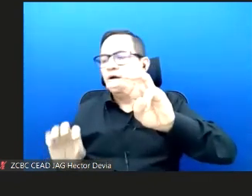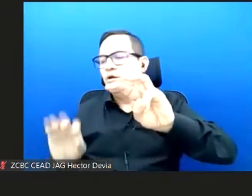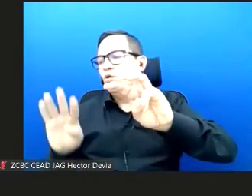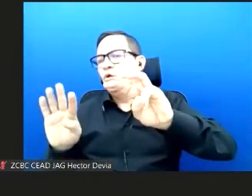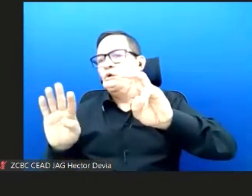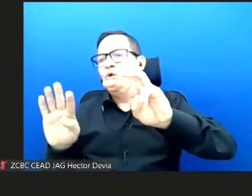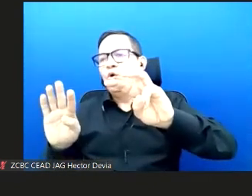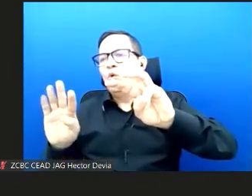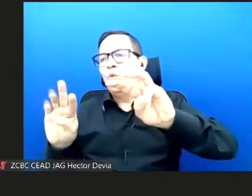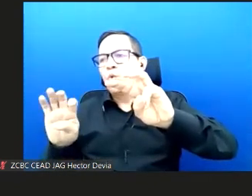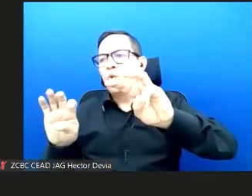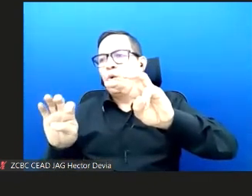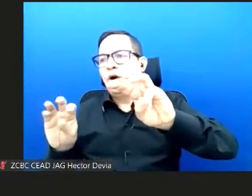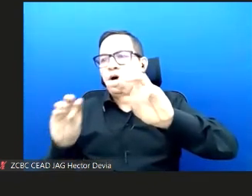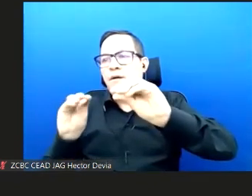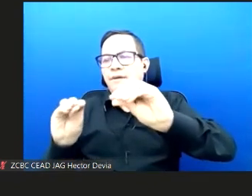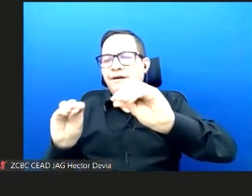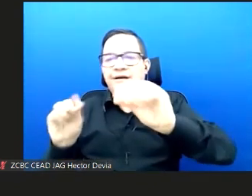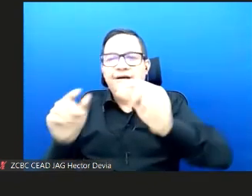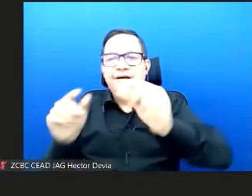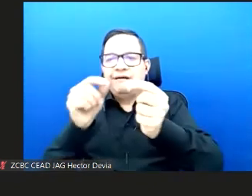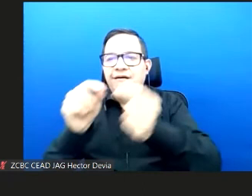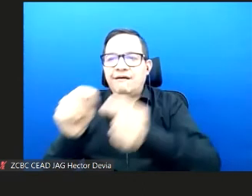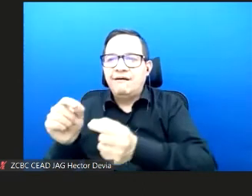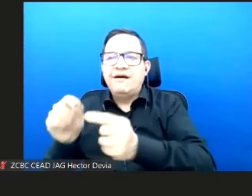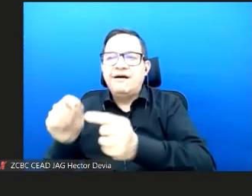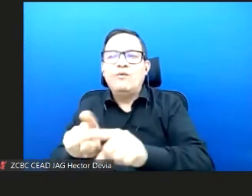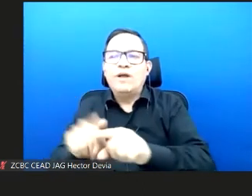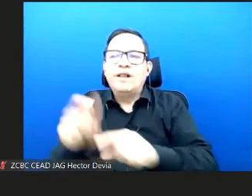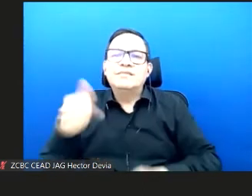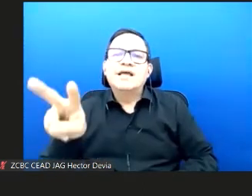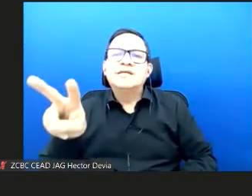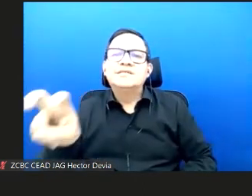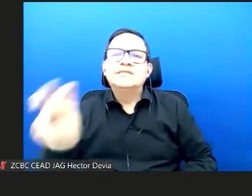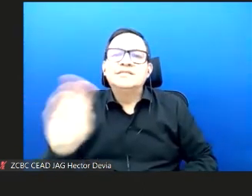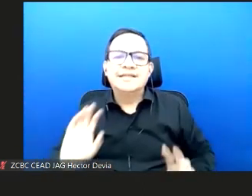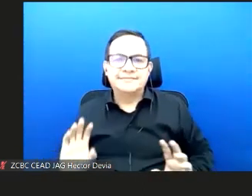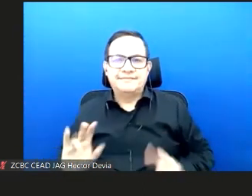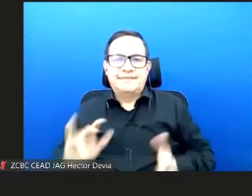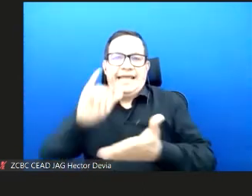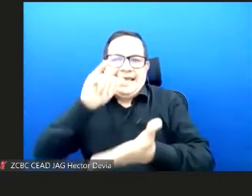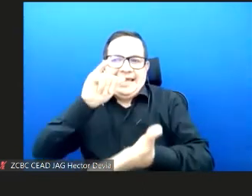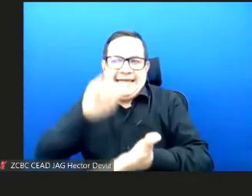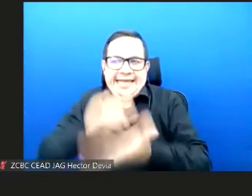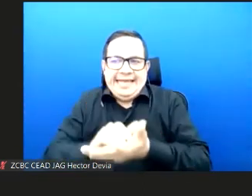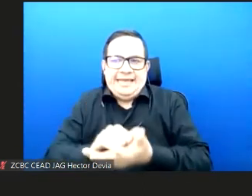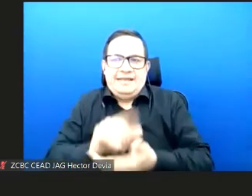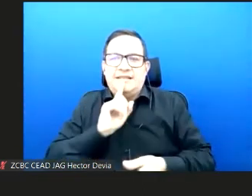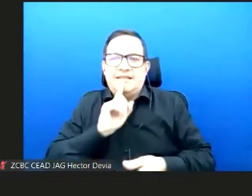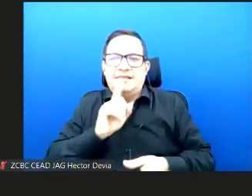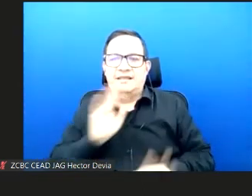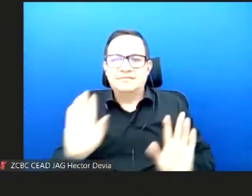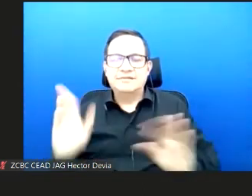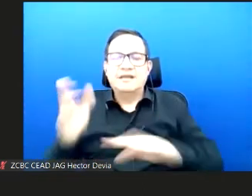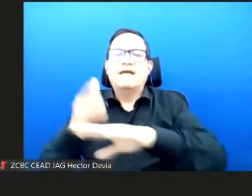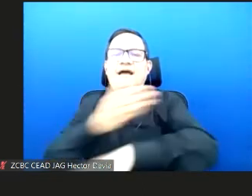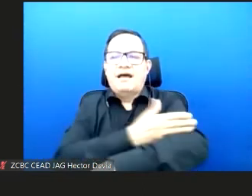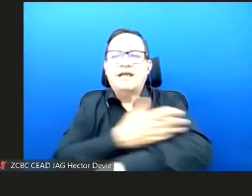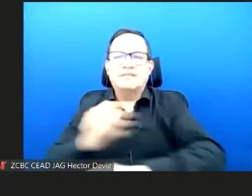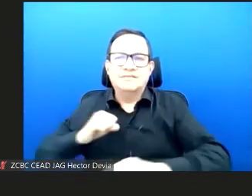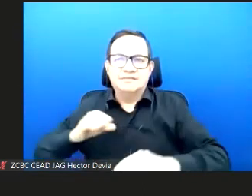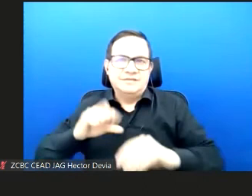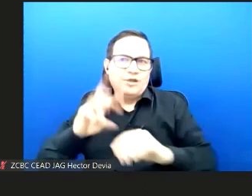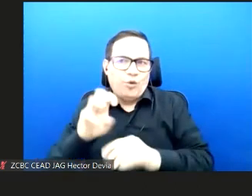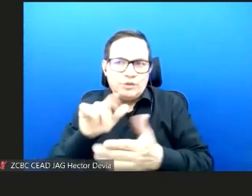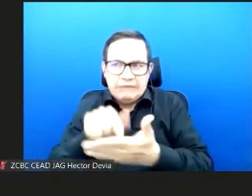intersección entre B y C. ¿Cuál es el número de estudiantes? Son 17 estudiantes, pero yo ya tenía un 8, ¿no? Eso